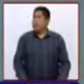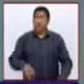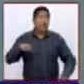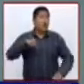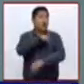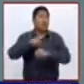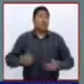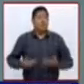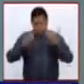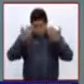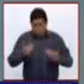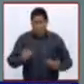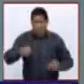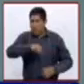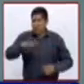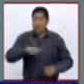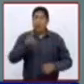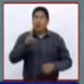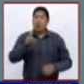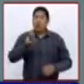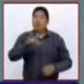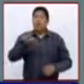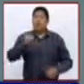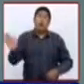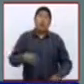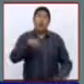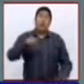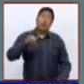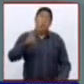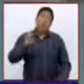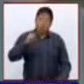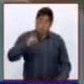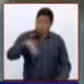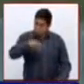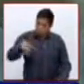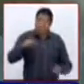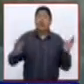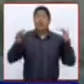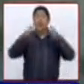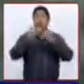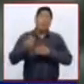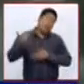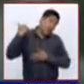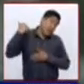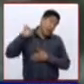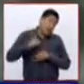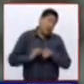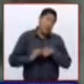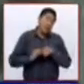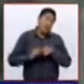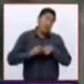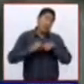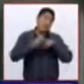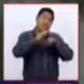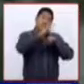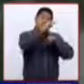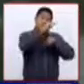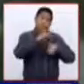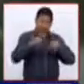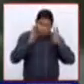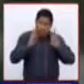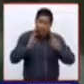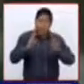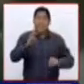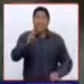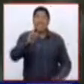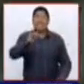Estamos en este momento en la zona de Villa Pavón, en la ciudad de La Paz. A mi izquierda se encuentran las gradas del mirador Quilliquilli y a